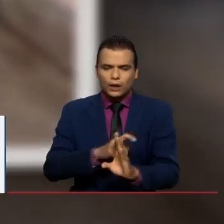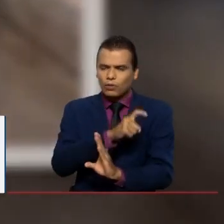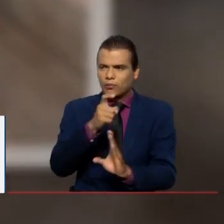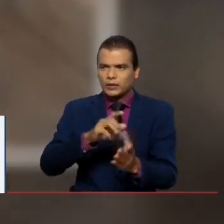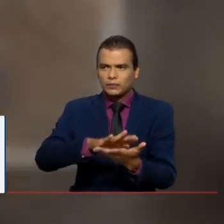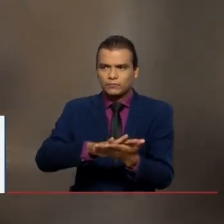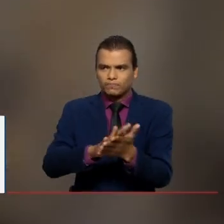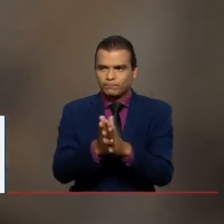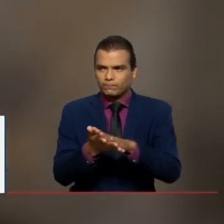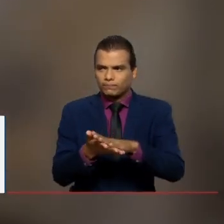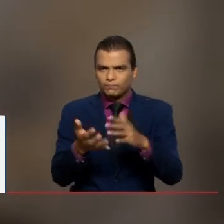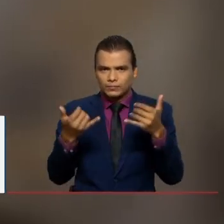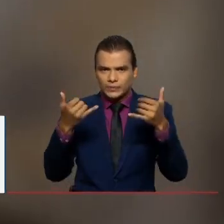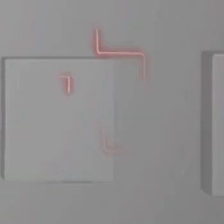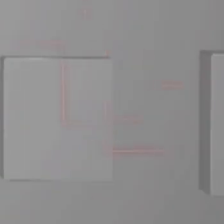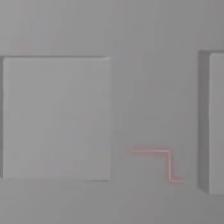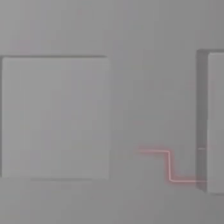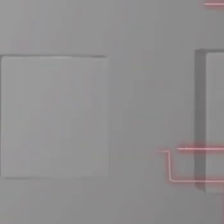las autoridades.